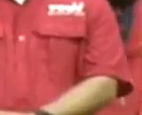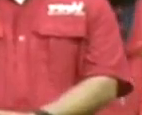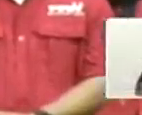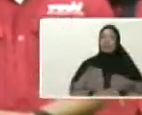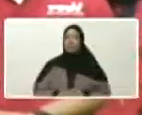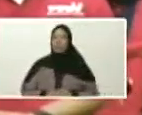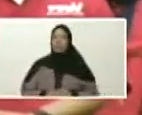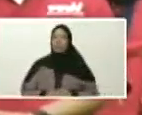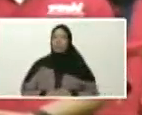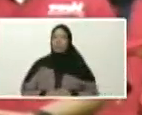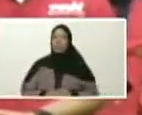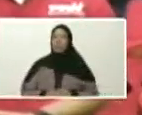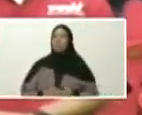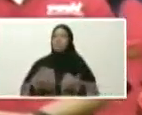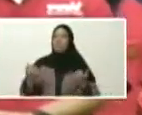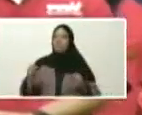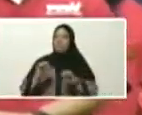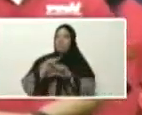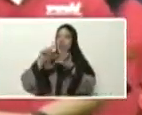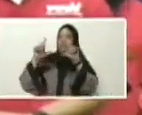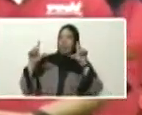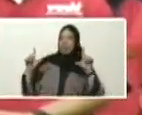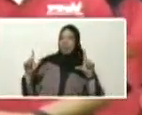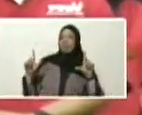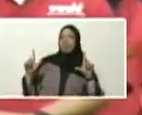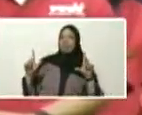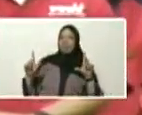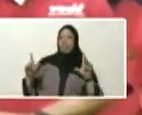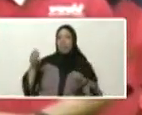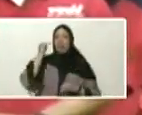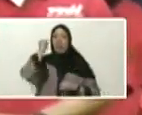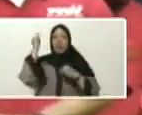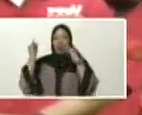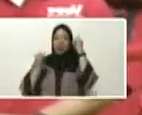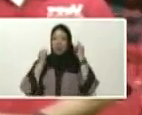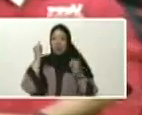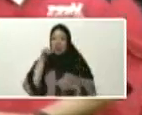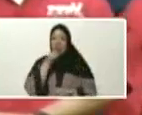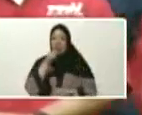Extraordinaria fuerza, la que emana de las ideas,